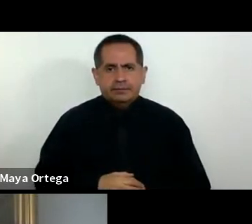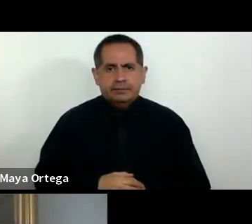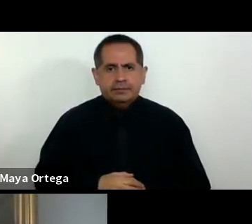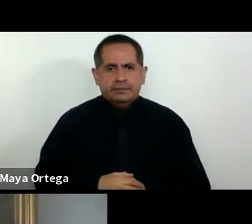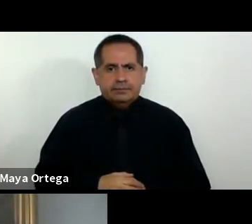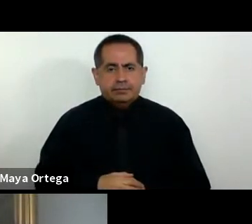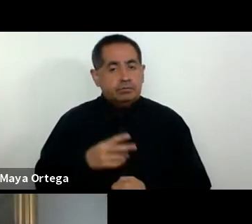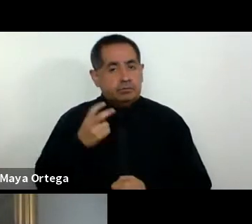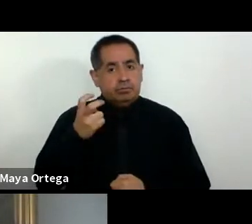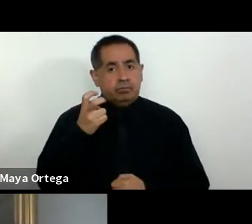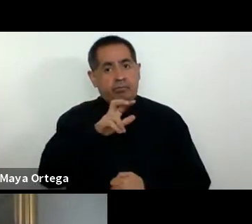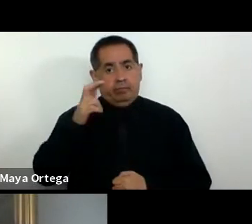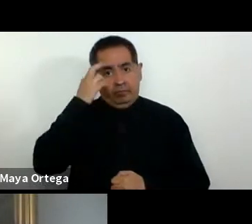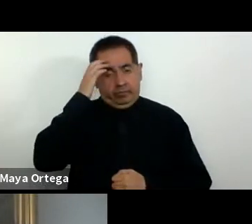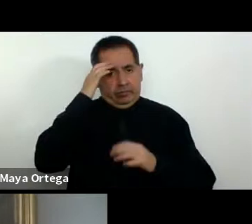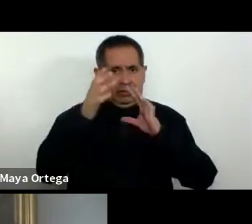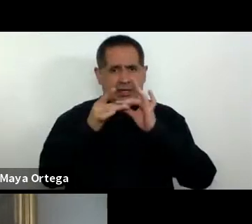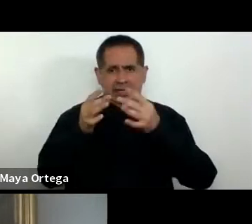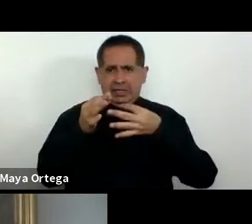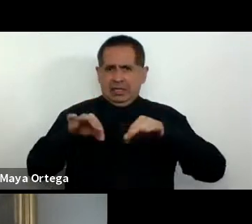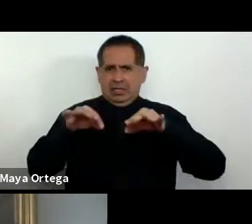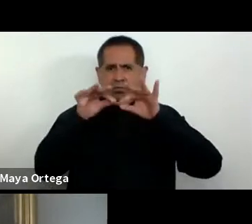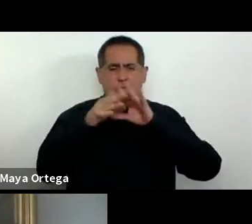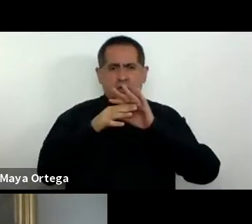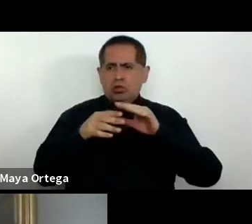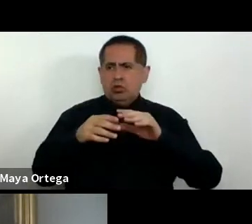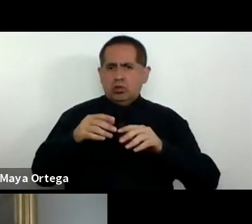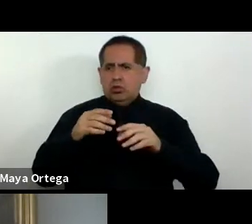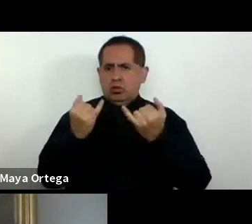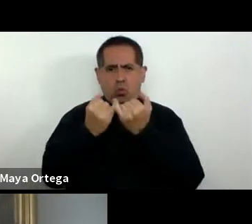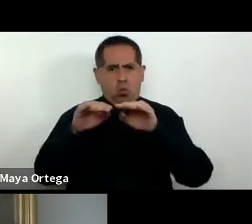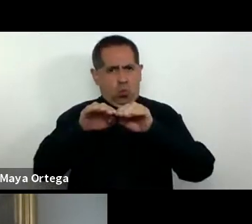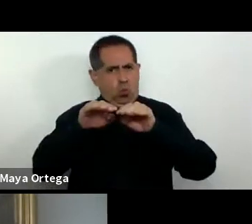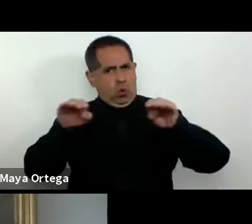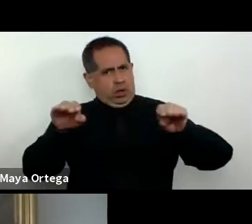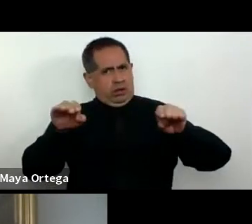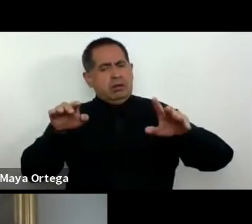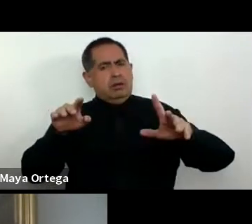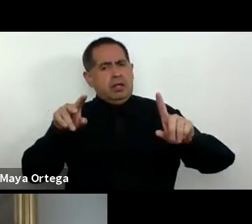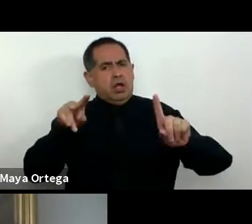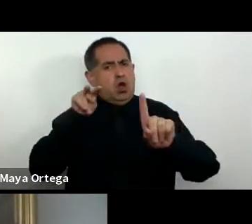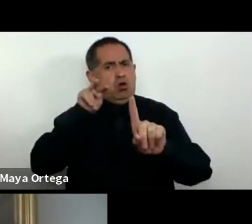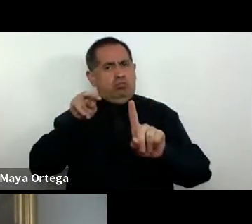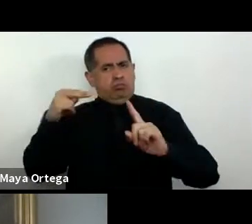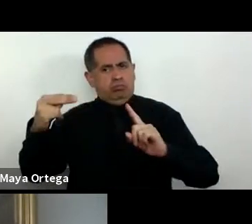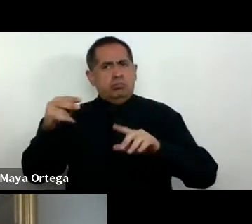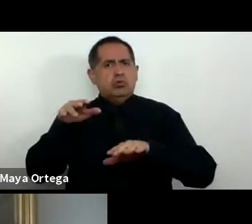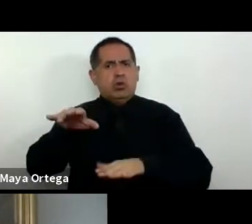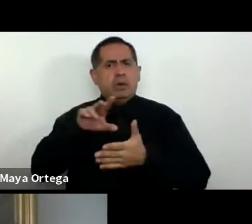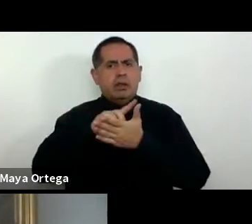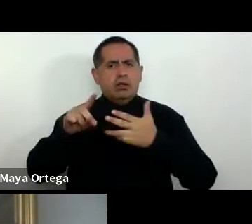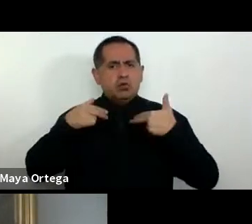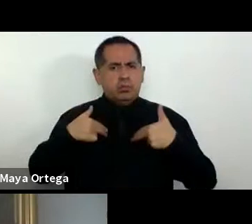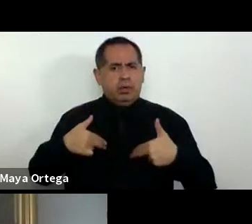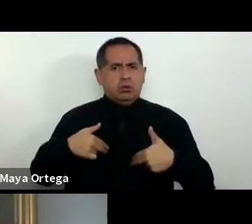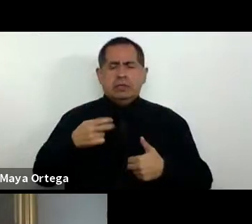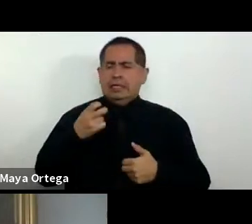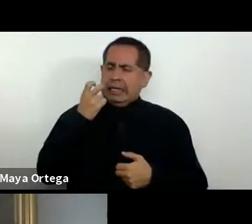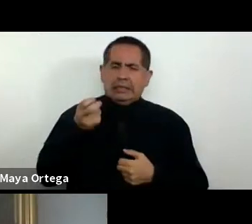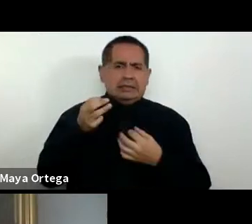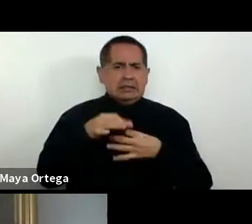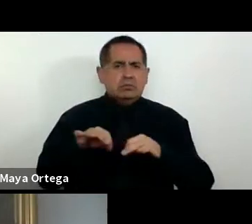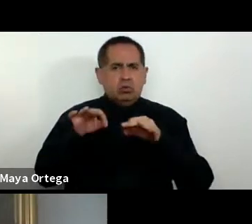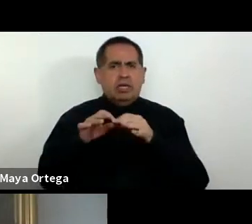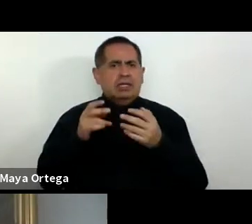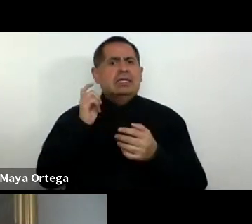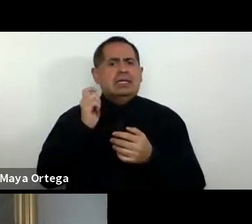Y en este reconocimiento transversal de igualdad, la óptica de los derechos humanos resulta